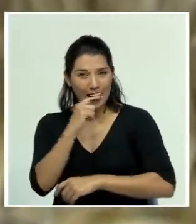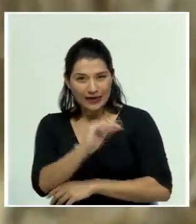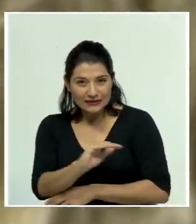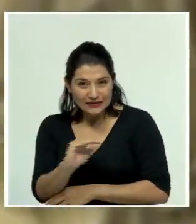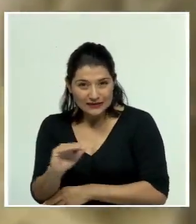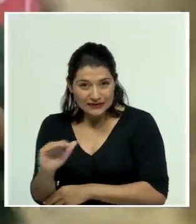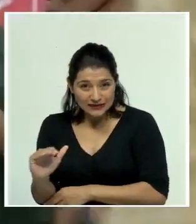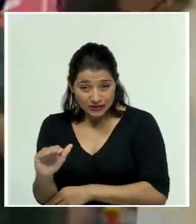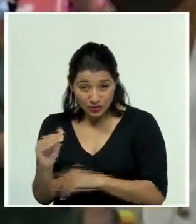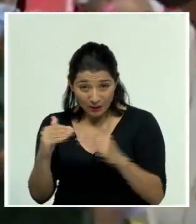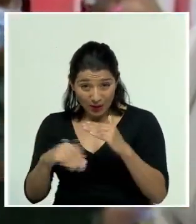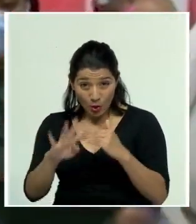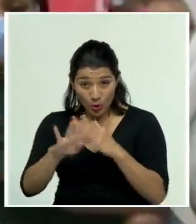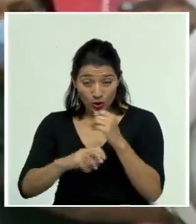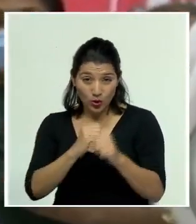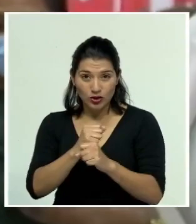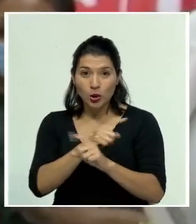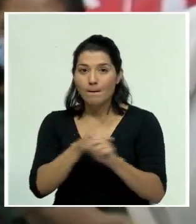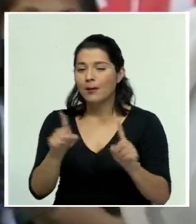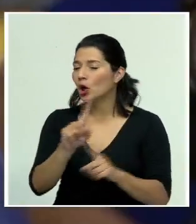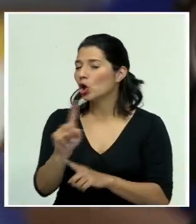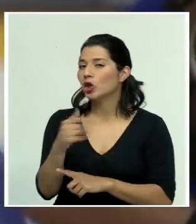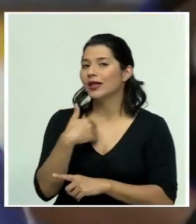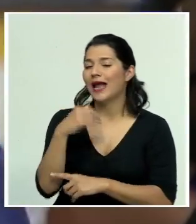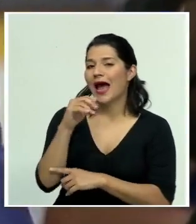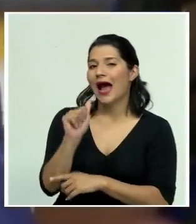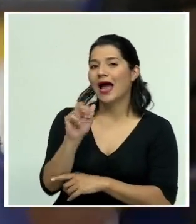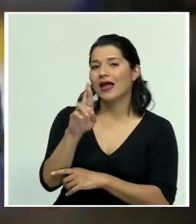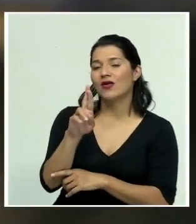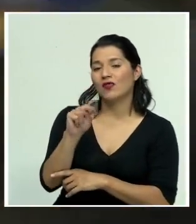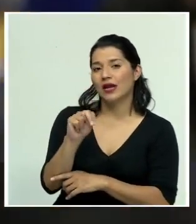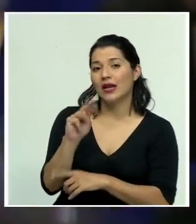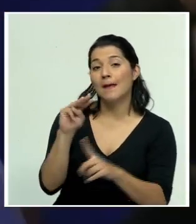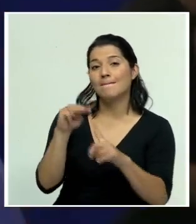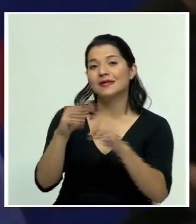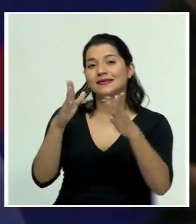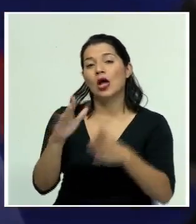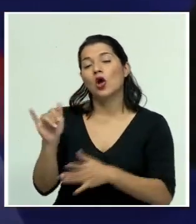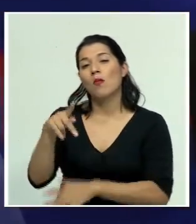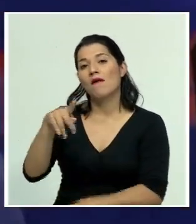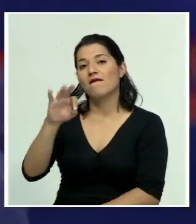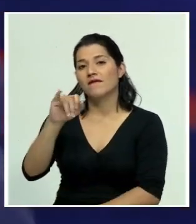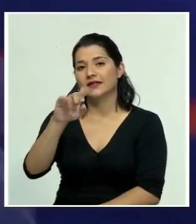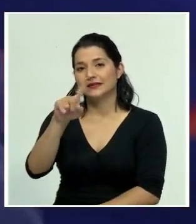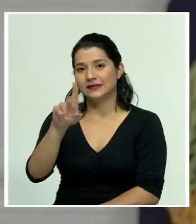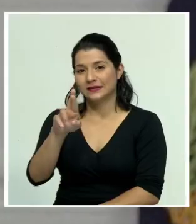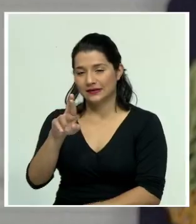no incluían los fármacos ARN mensajero como lo son Pfizer y Moderna.